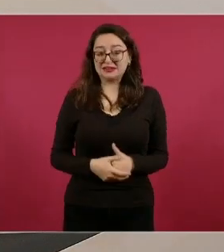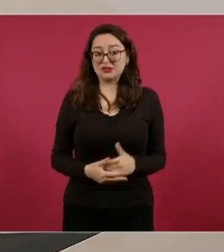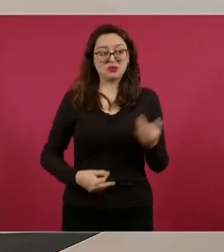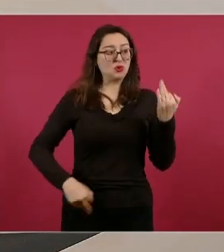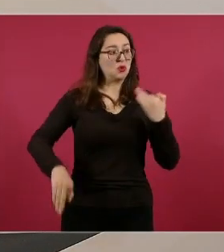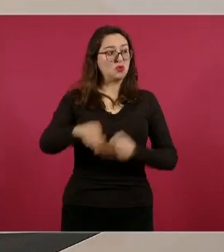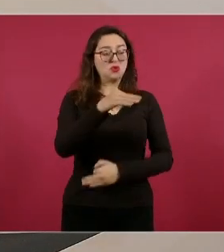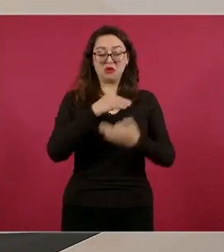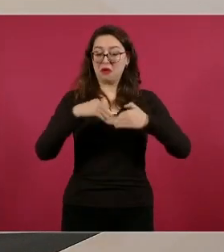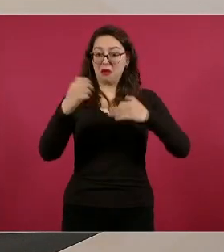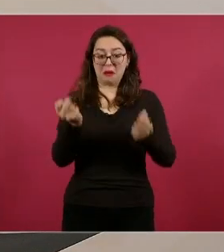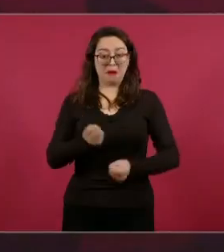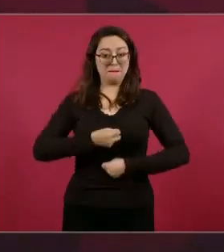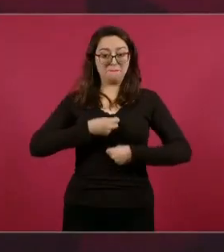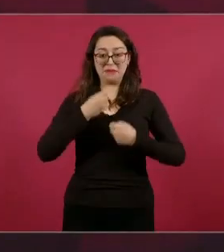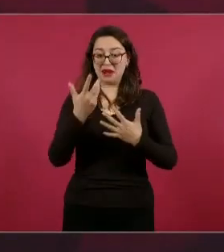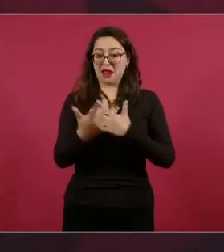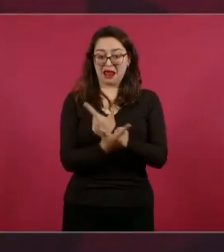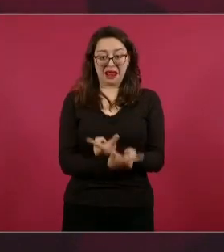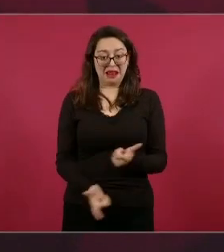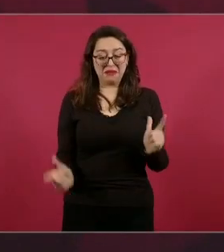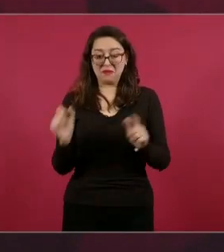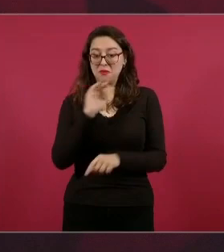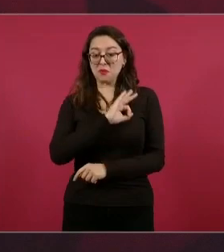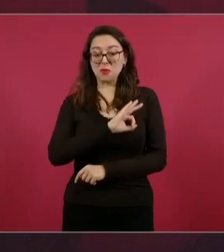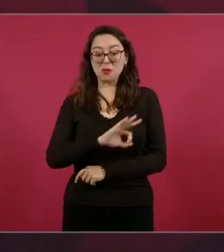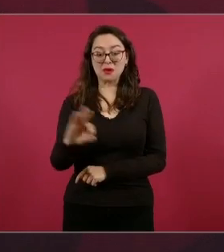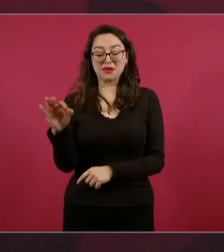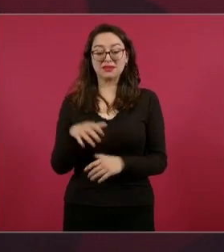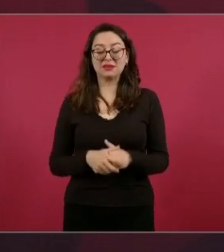nada, nada, nada, nada. Y